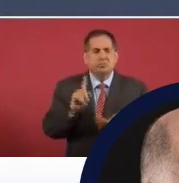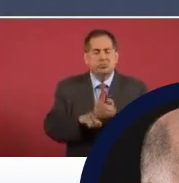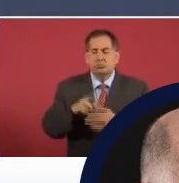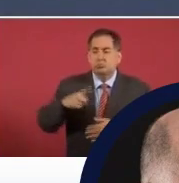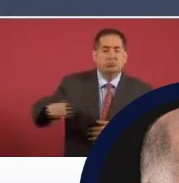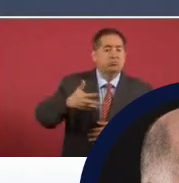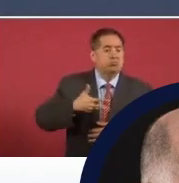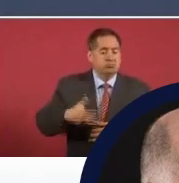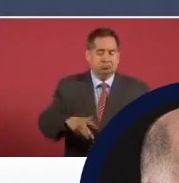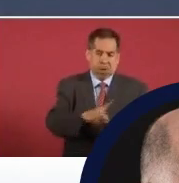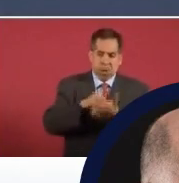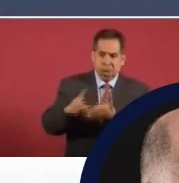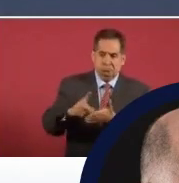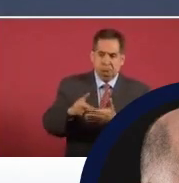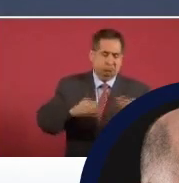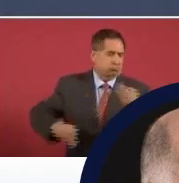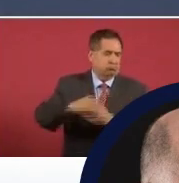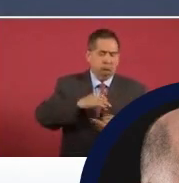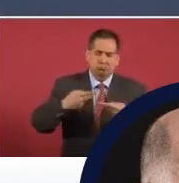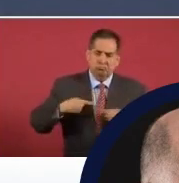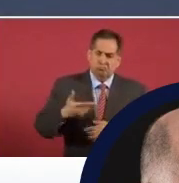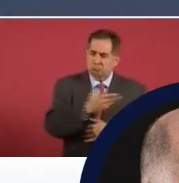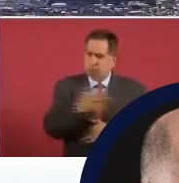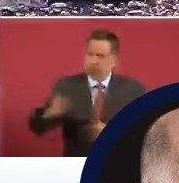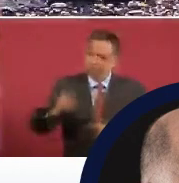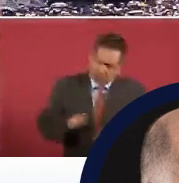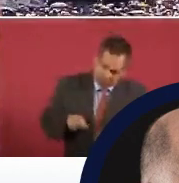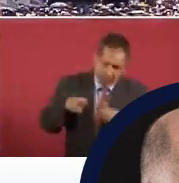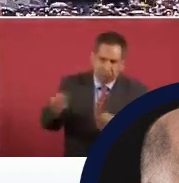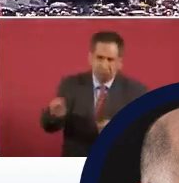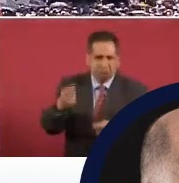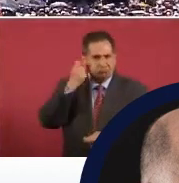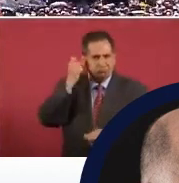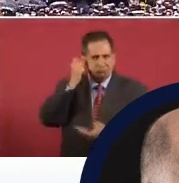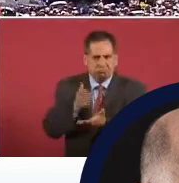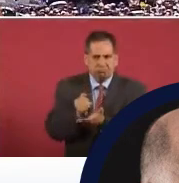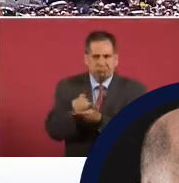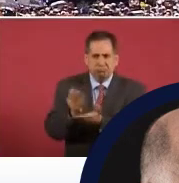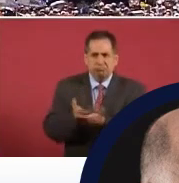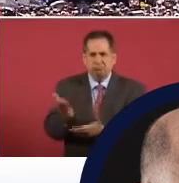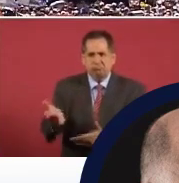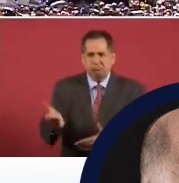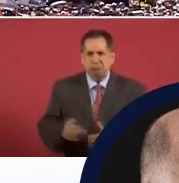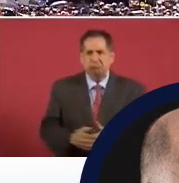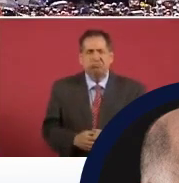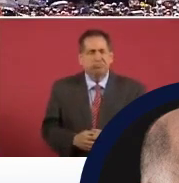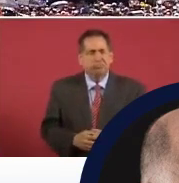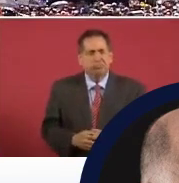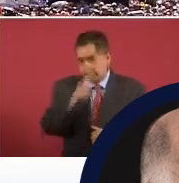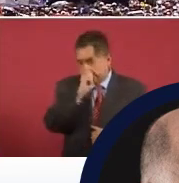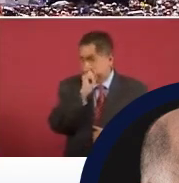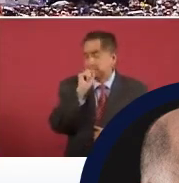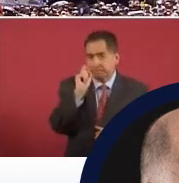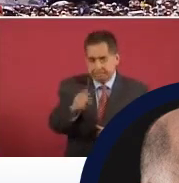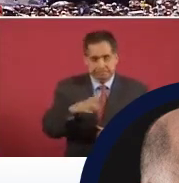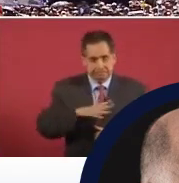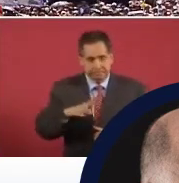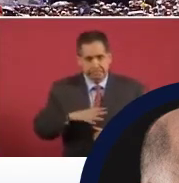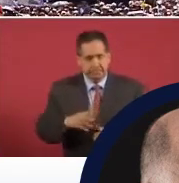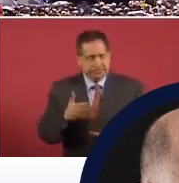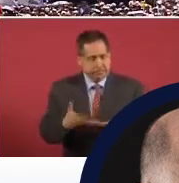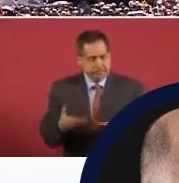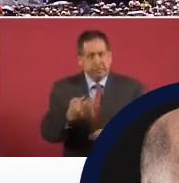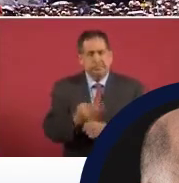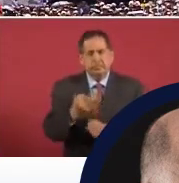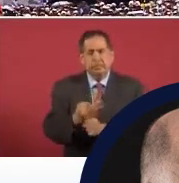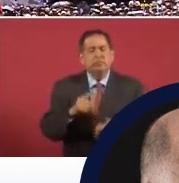cayó solamente 4 puntos, o sea, solamente 4 puntos. Creo